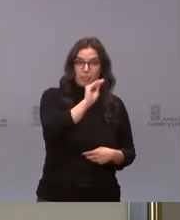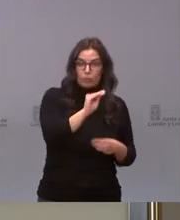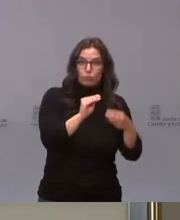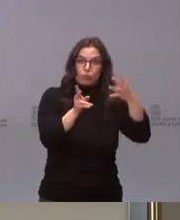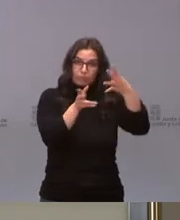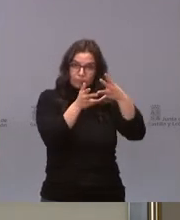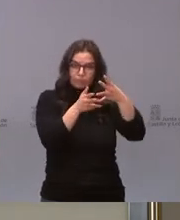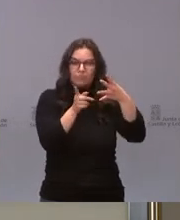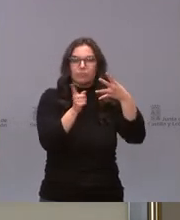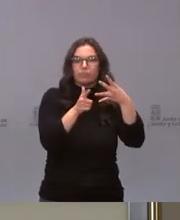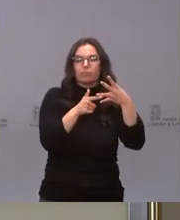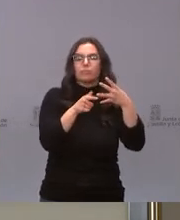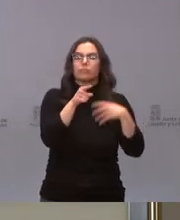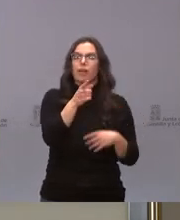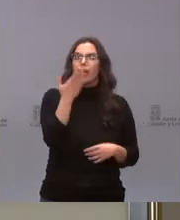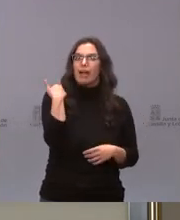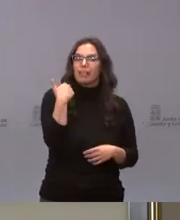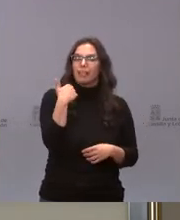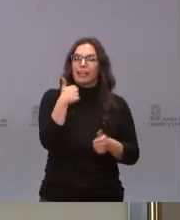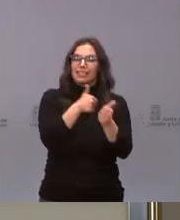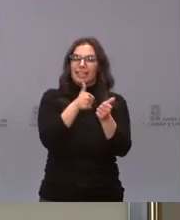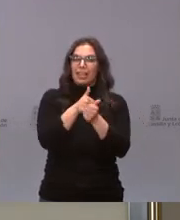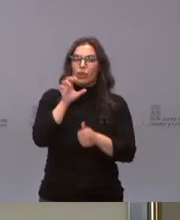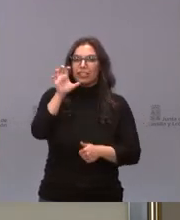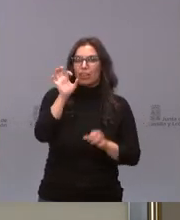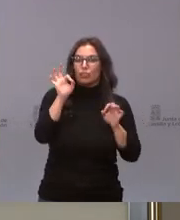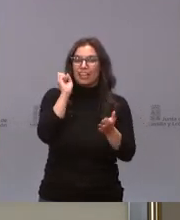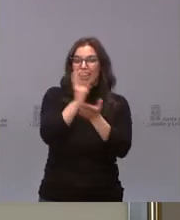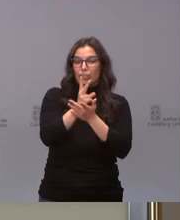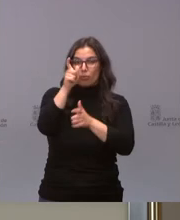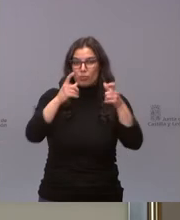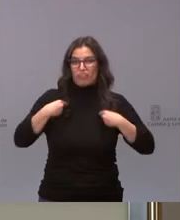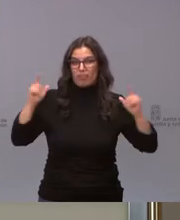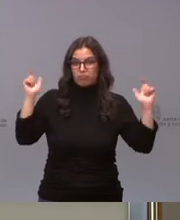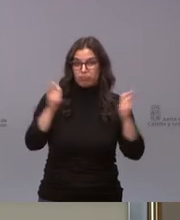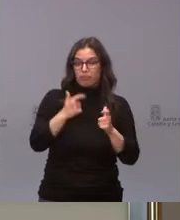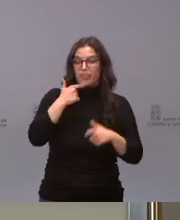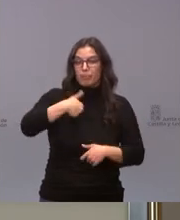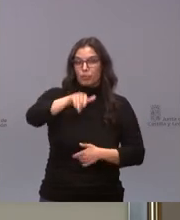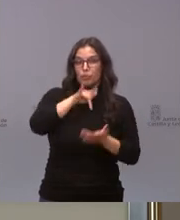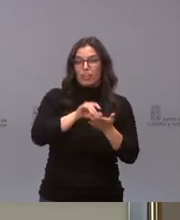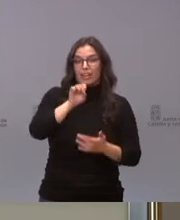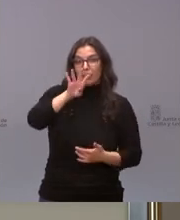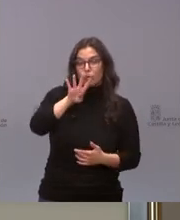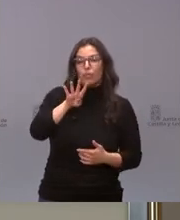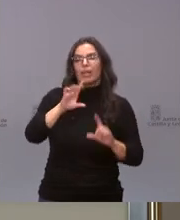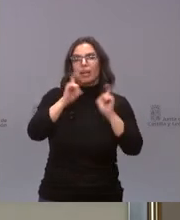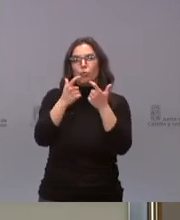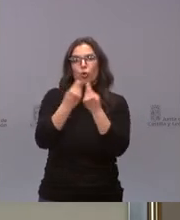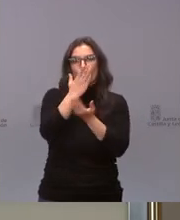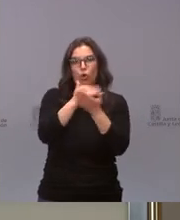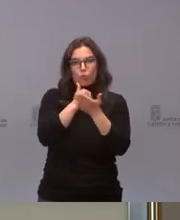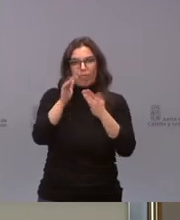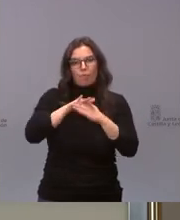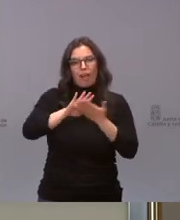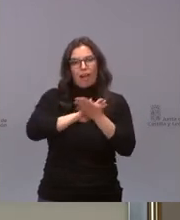asuntos. Por un lado, anunciaba ayer el secretario de Estado del Reto Demográfico que el día 14 hay una reunión con las comunidades autónomas para